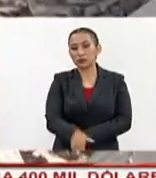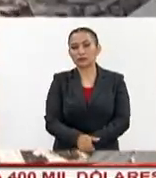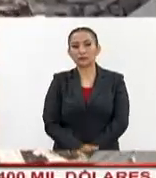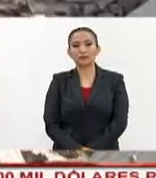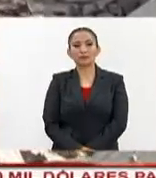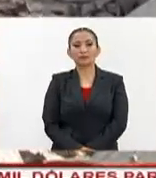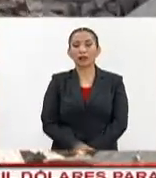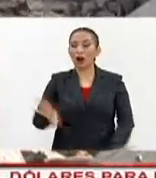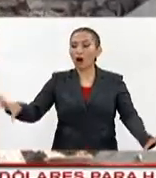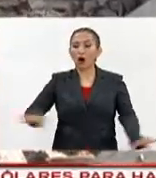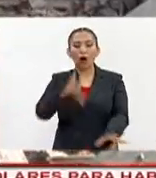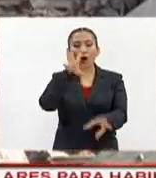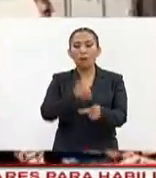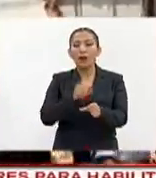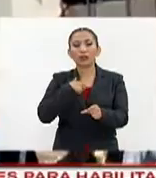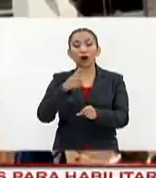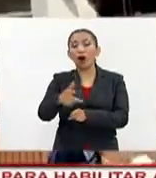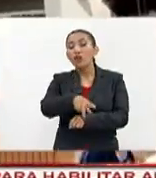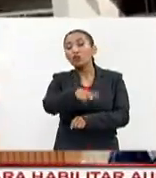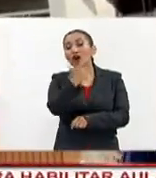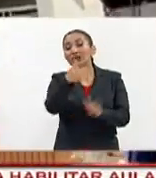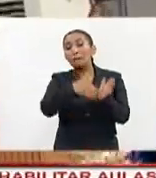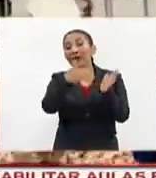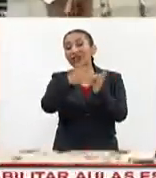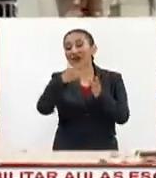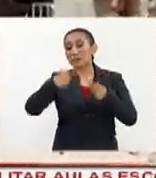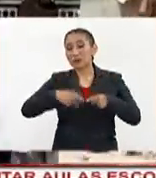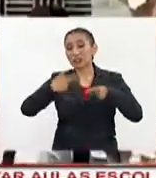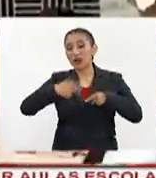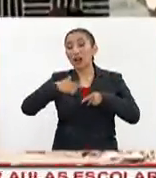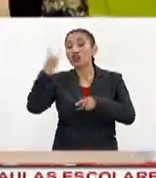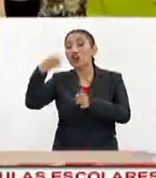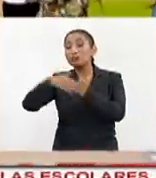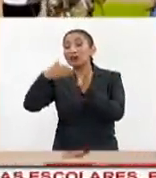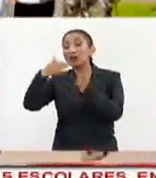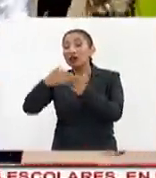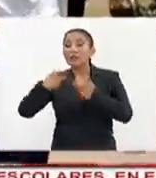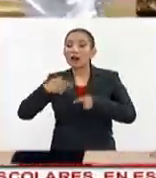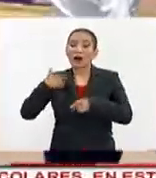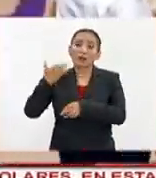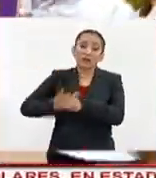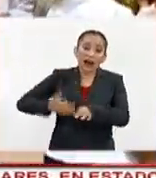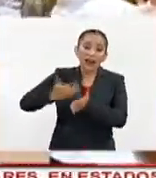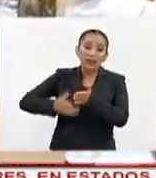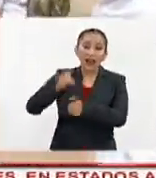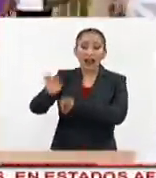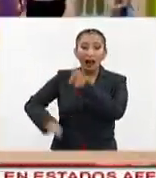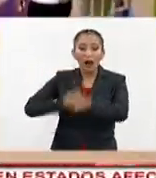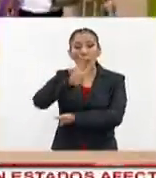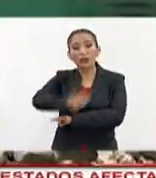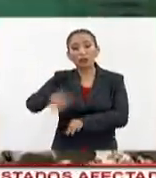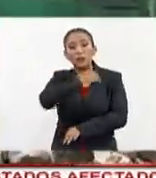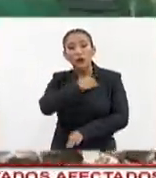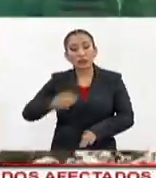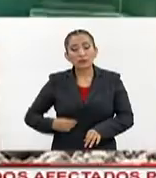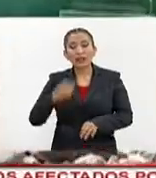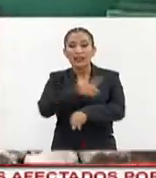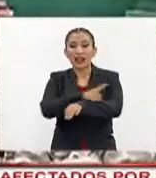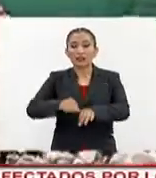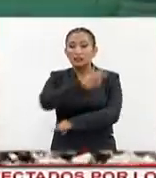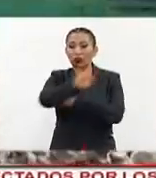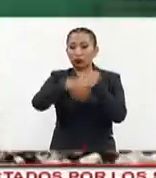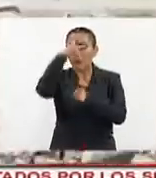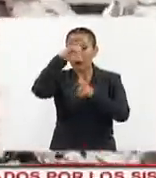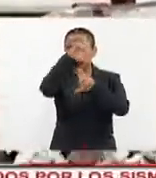fallecidas. En total, se estiman 12 millones de afectados y 2 millones de damnificados en más de 400 municipios y delegaciones de